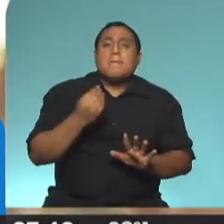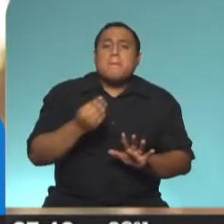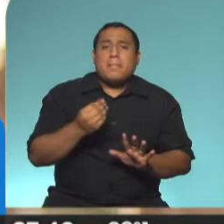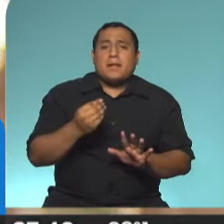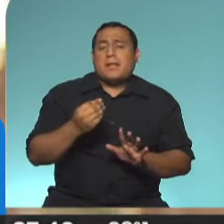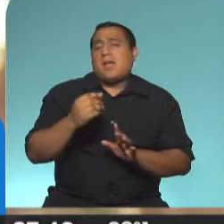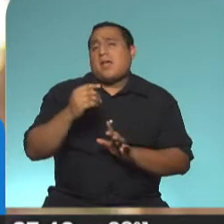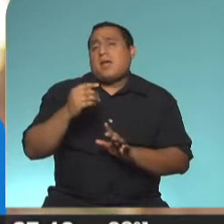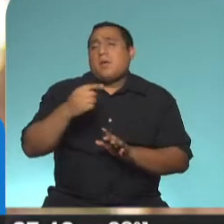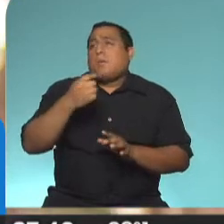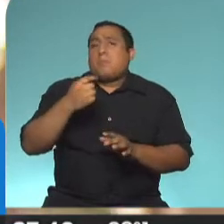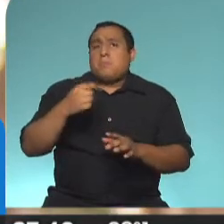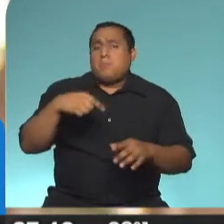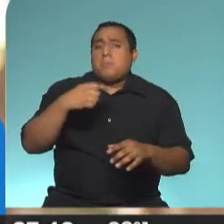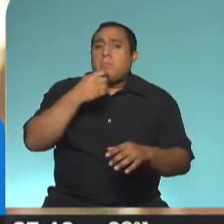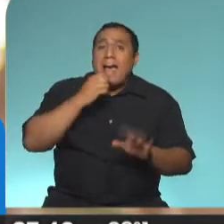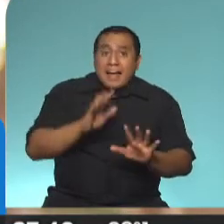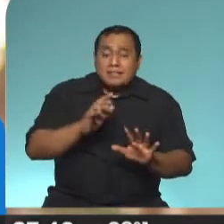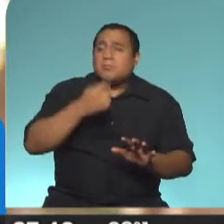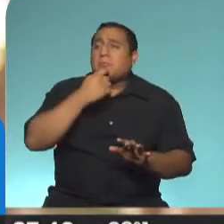las operaciones, es decir, incentiva que las personas